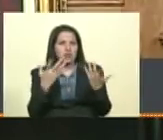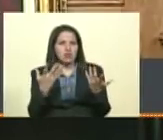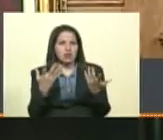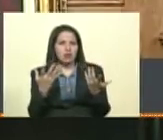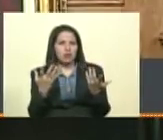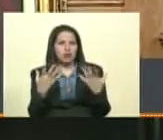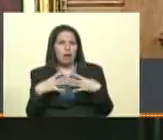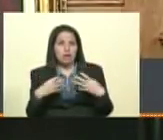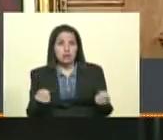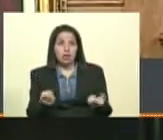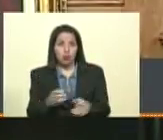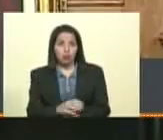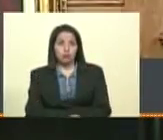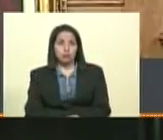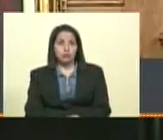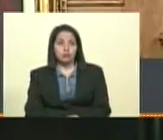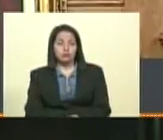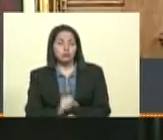¿Cuál es el objetivo?